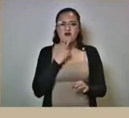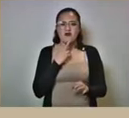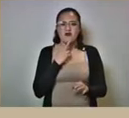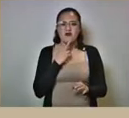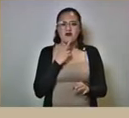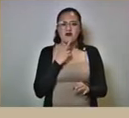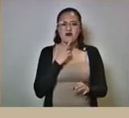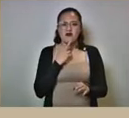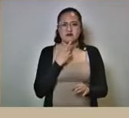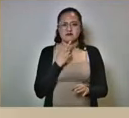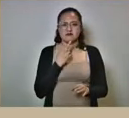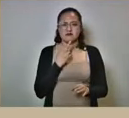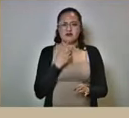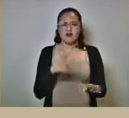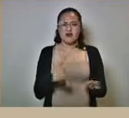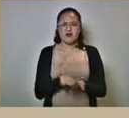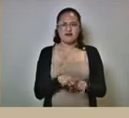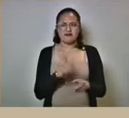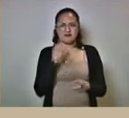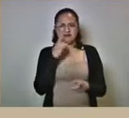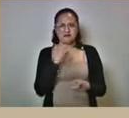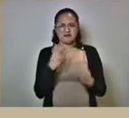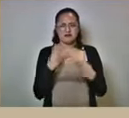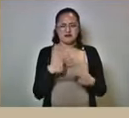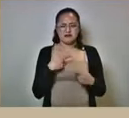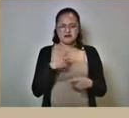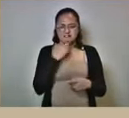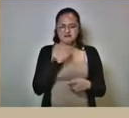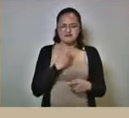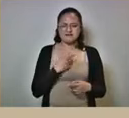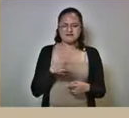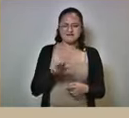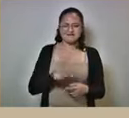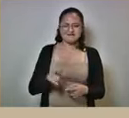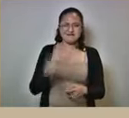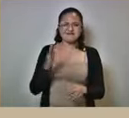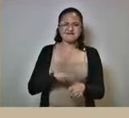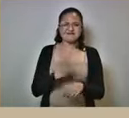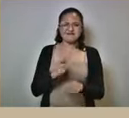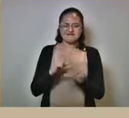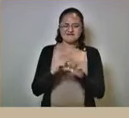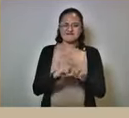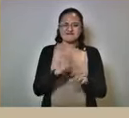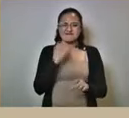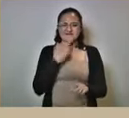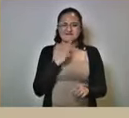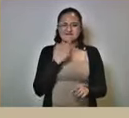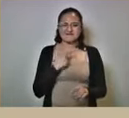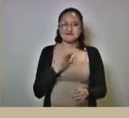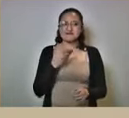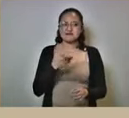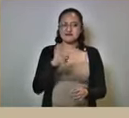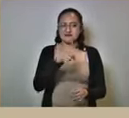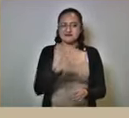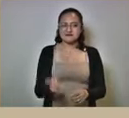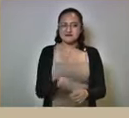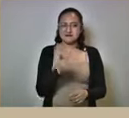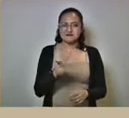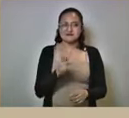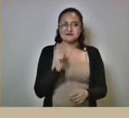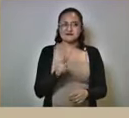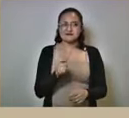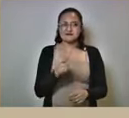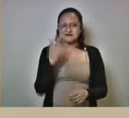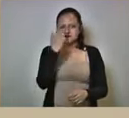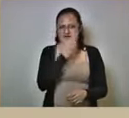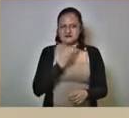señal. Tenemos el reporte de la gente de la colonia Lázaro Cárdenas que le pide a usted, señor gobernador, que